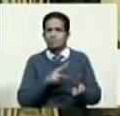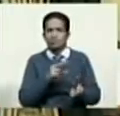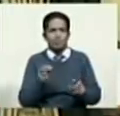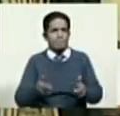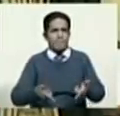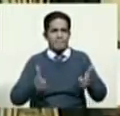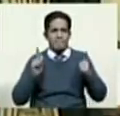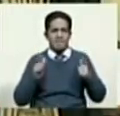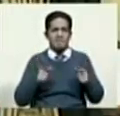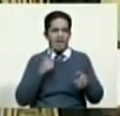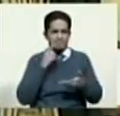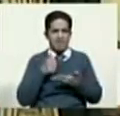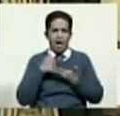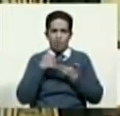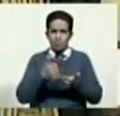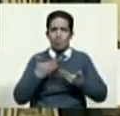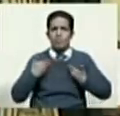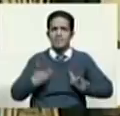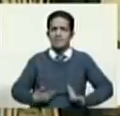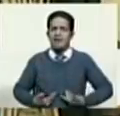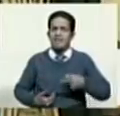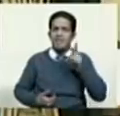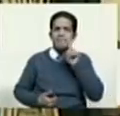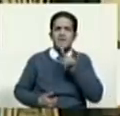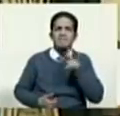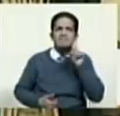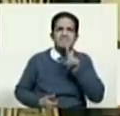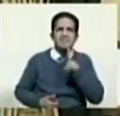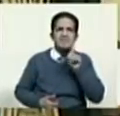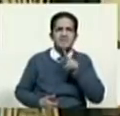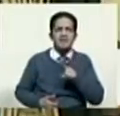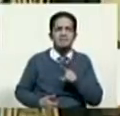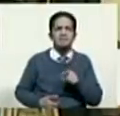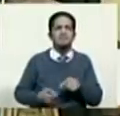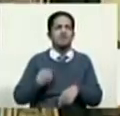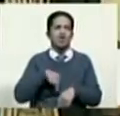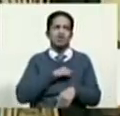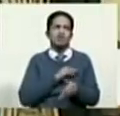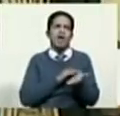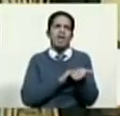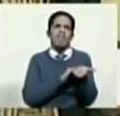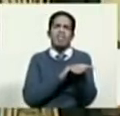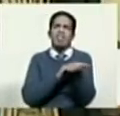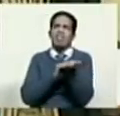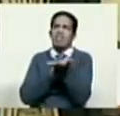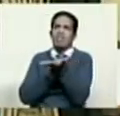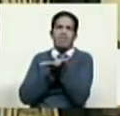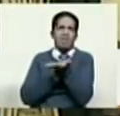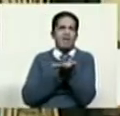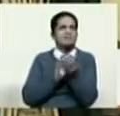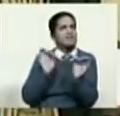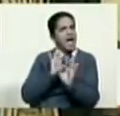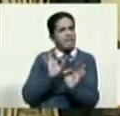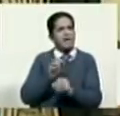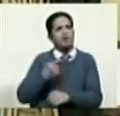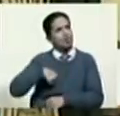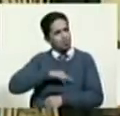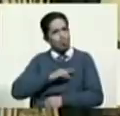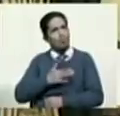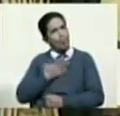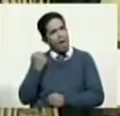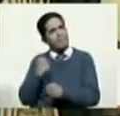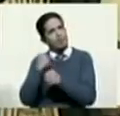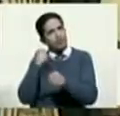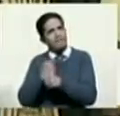de la ayuda humanitaria falsa porque no somos mendigos de nadie. Así de sencillo. Tenemos la capacidad de trabajo, de